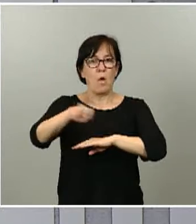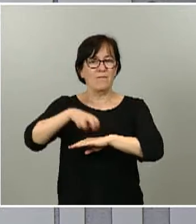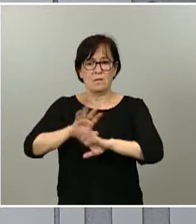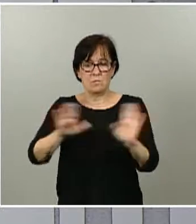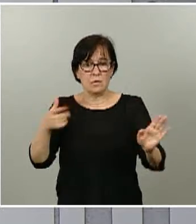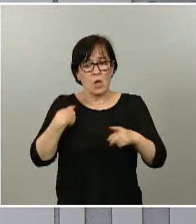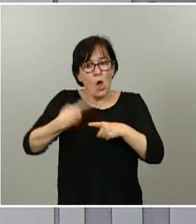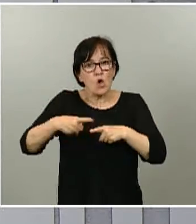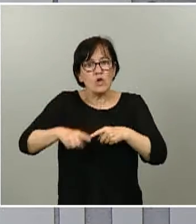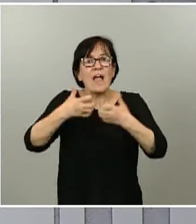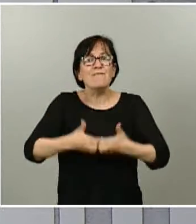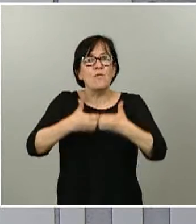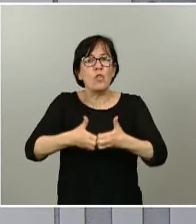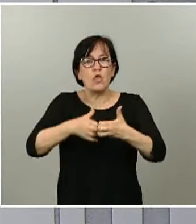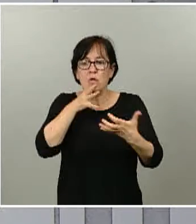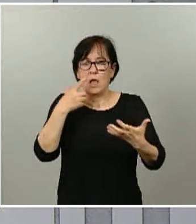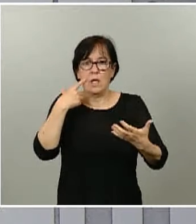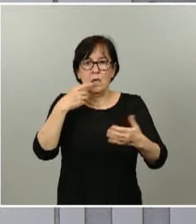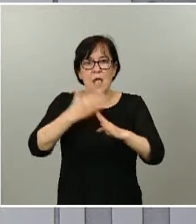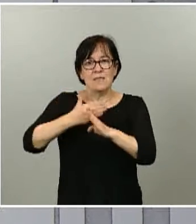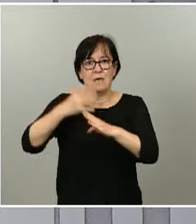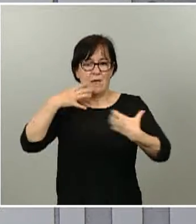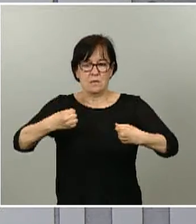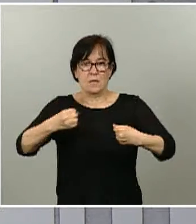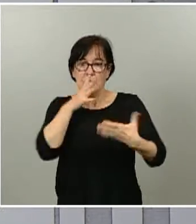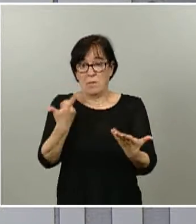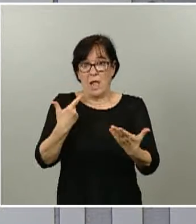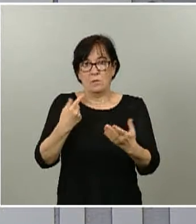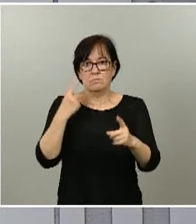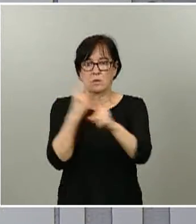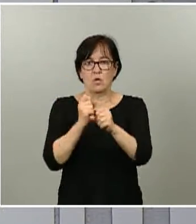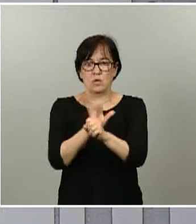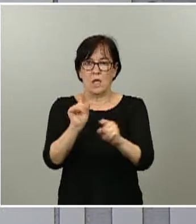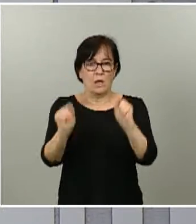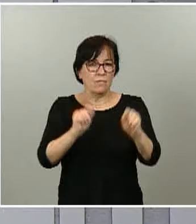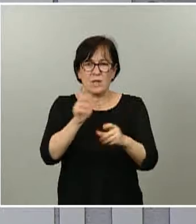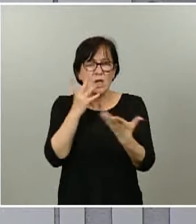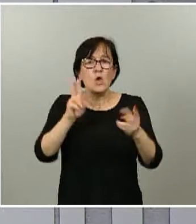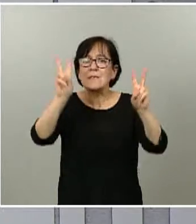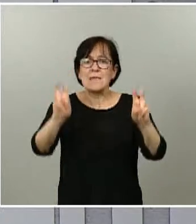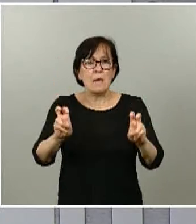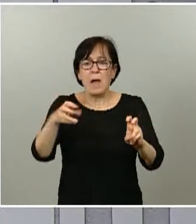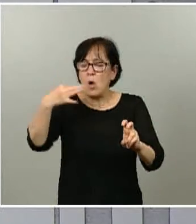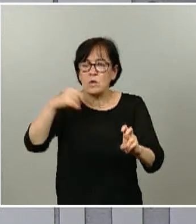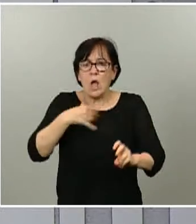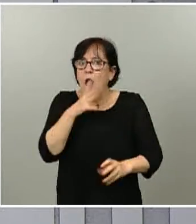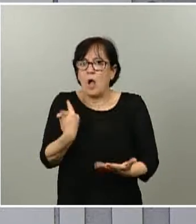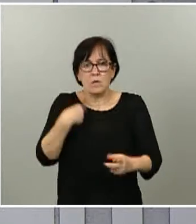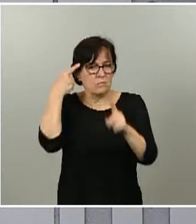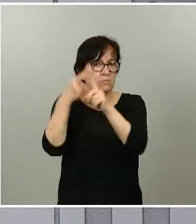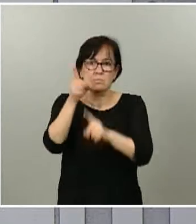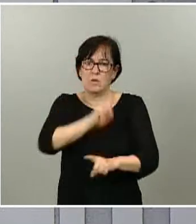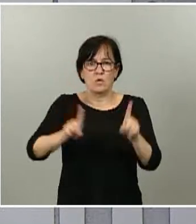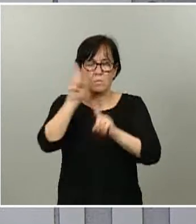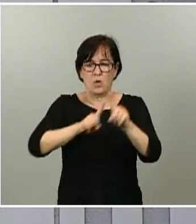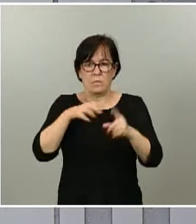terapéutica que tenemos en este momento para luchar contra el coronavirus. Es la única cuestión que nos preocupa, que hace que tengamos que